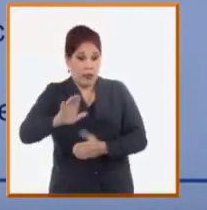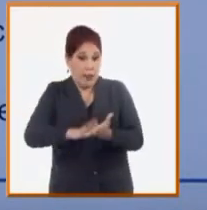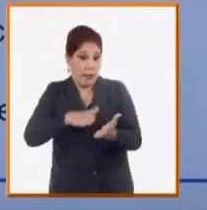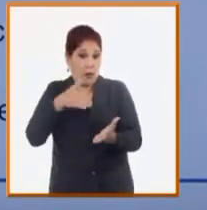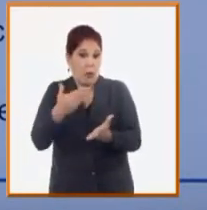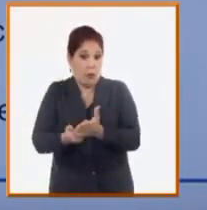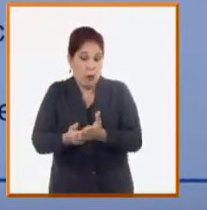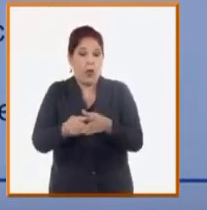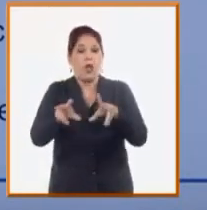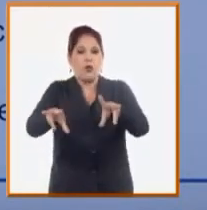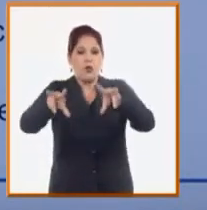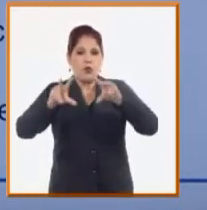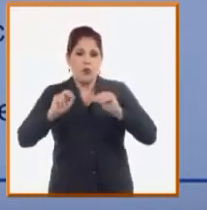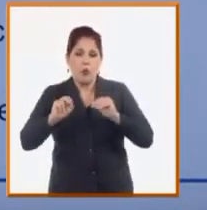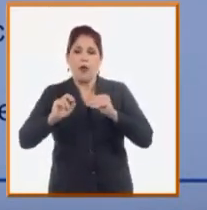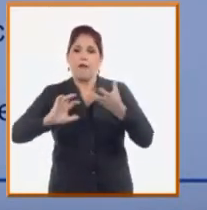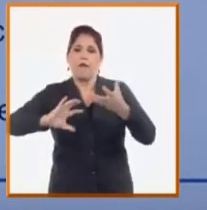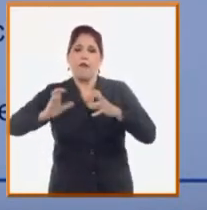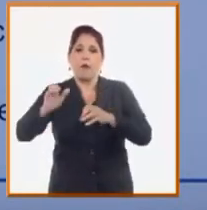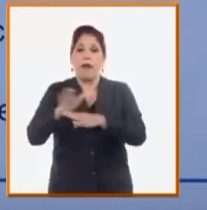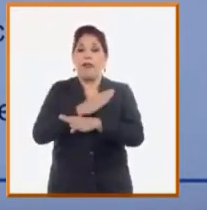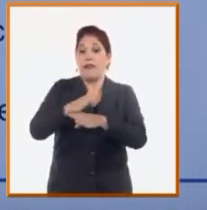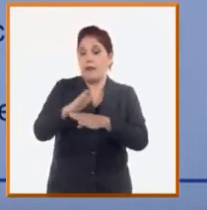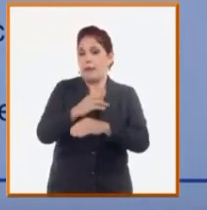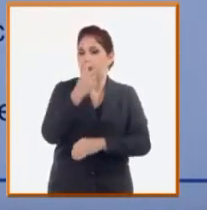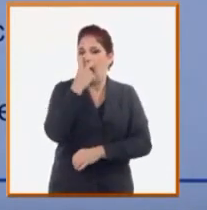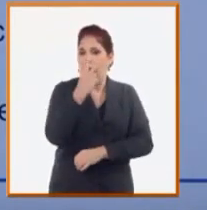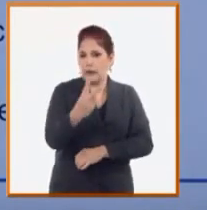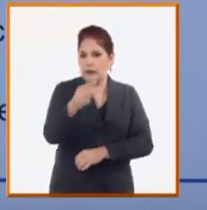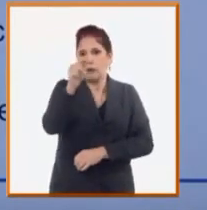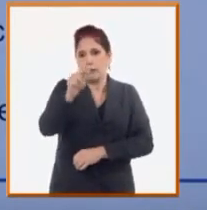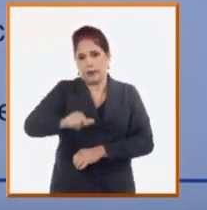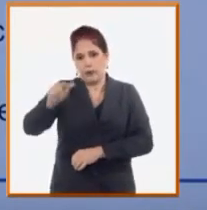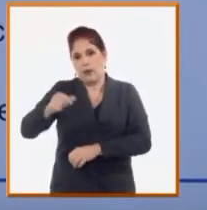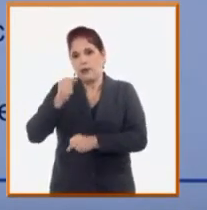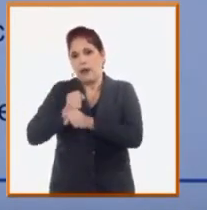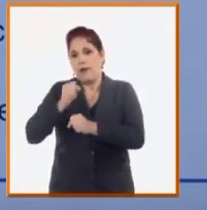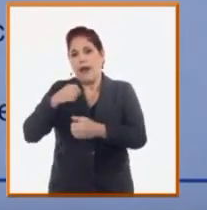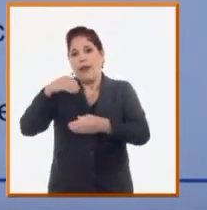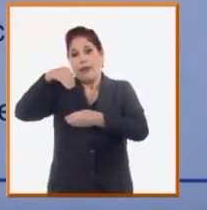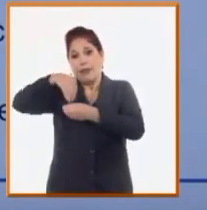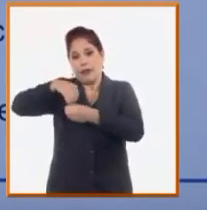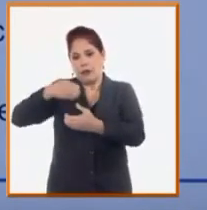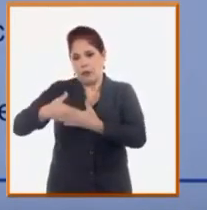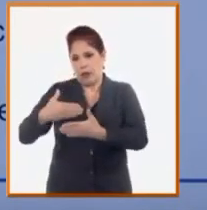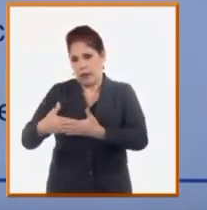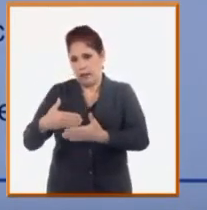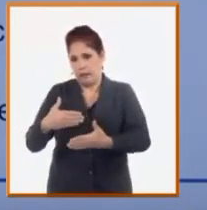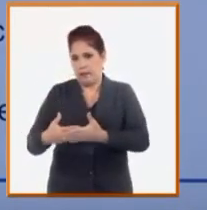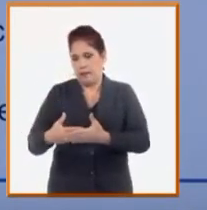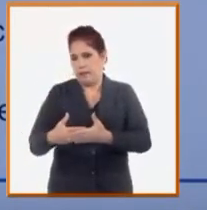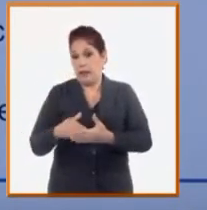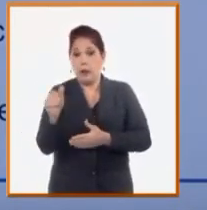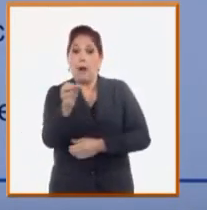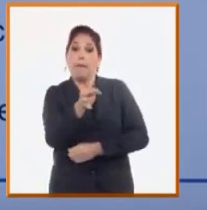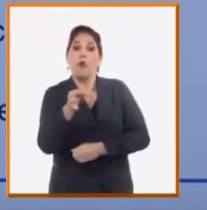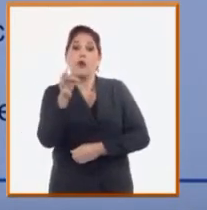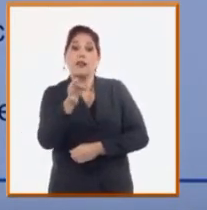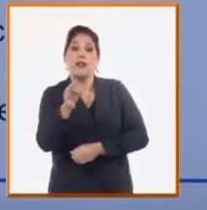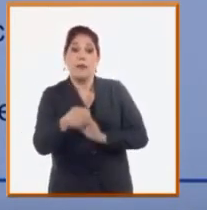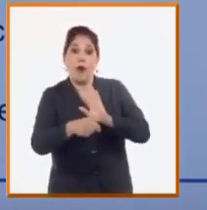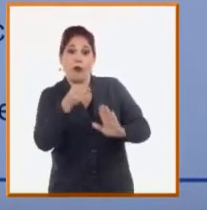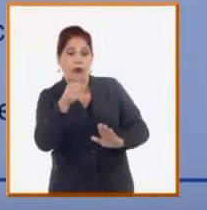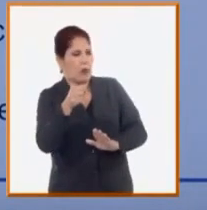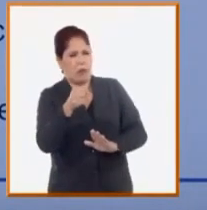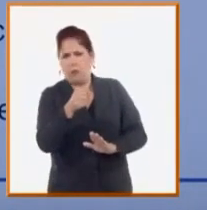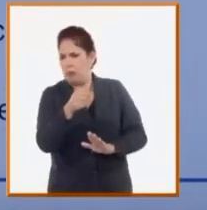nueva institucionalidad para la atención de los actores. Se está proponiendo la descentralización en los municipios en todo lo que tiene